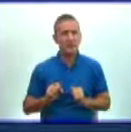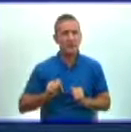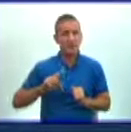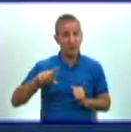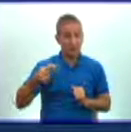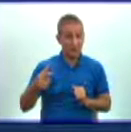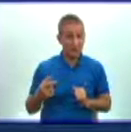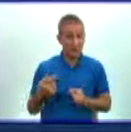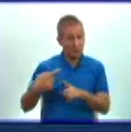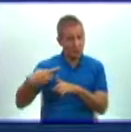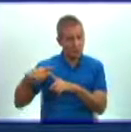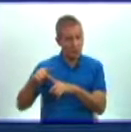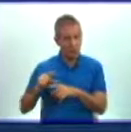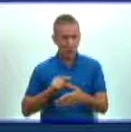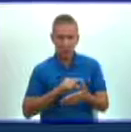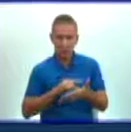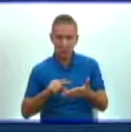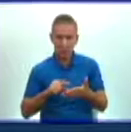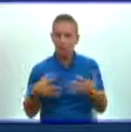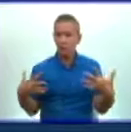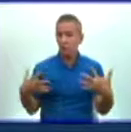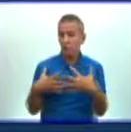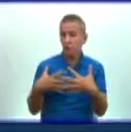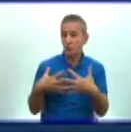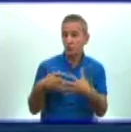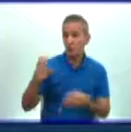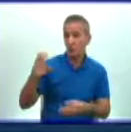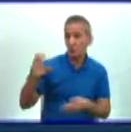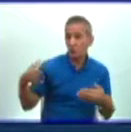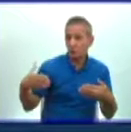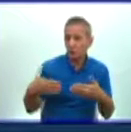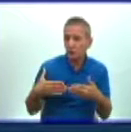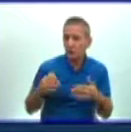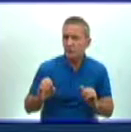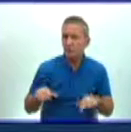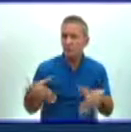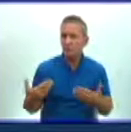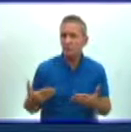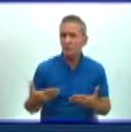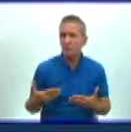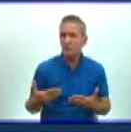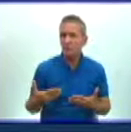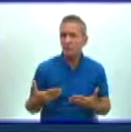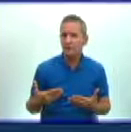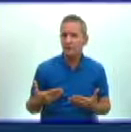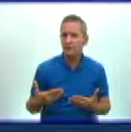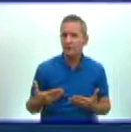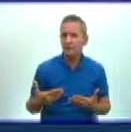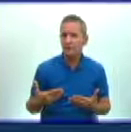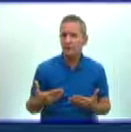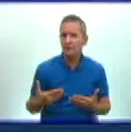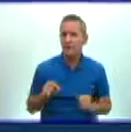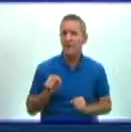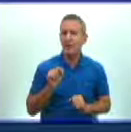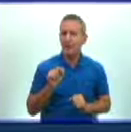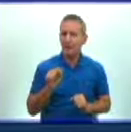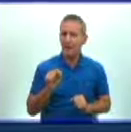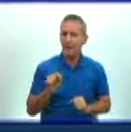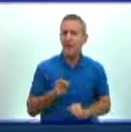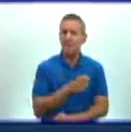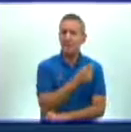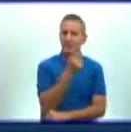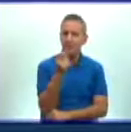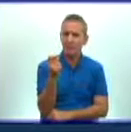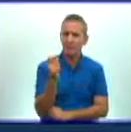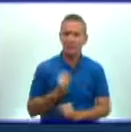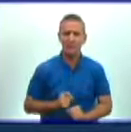oración que tiene que ver con la conclusión. Contar con un ser tan especial como este, capaz de